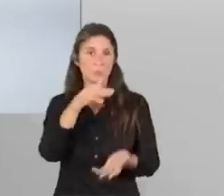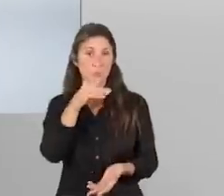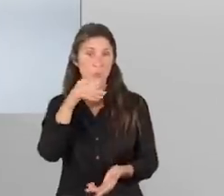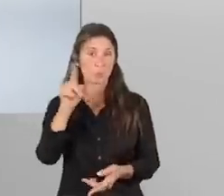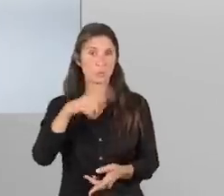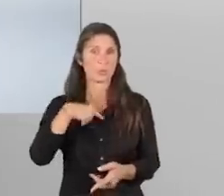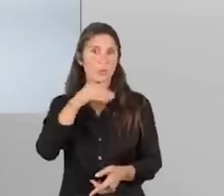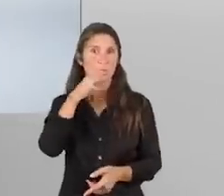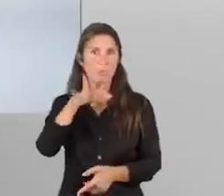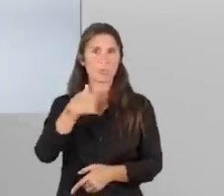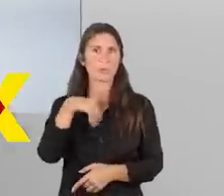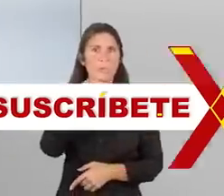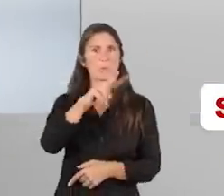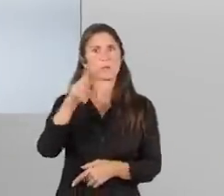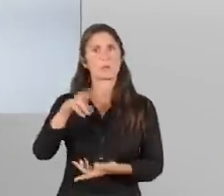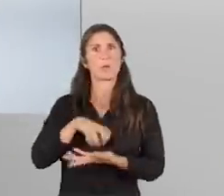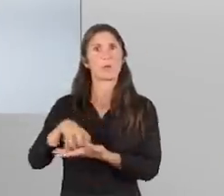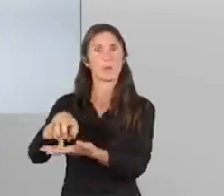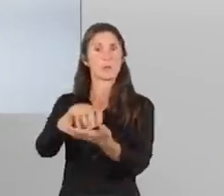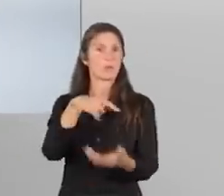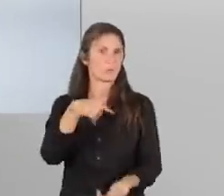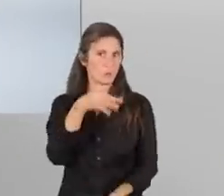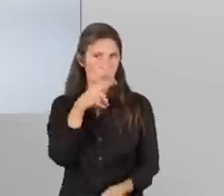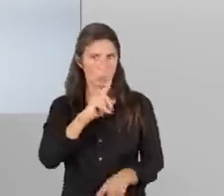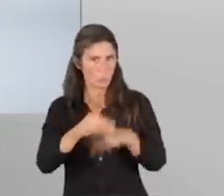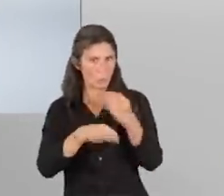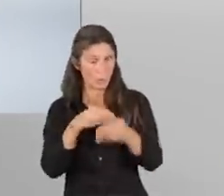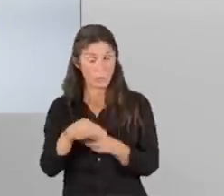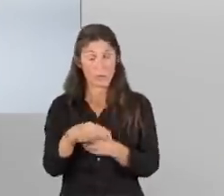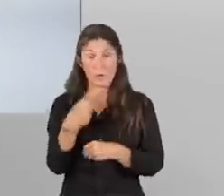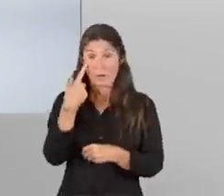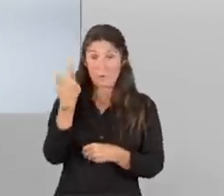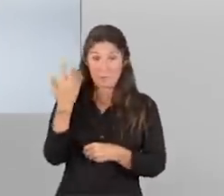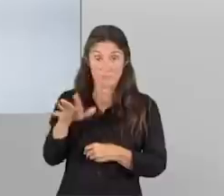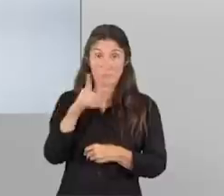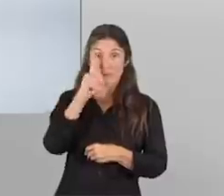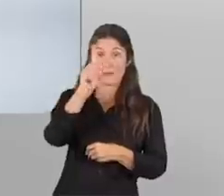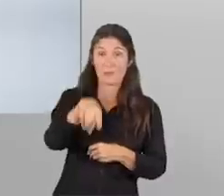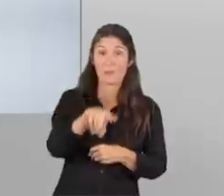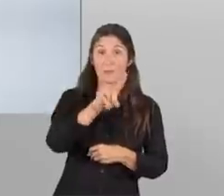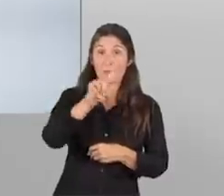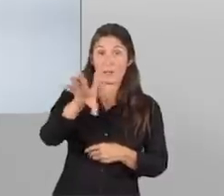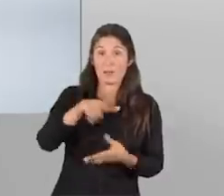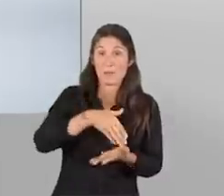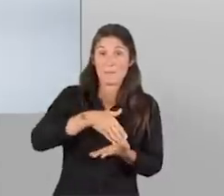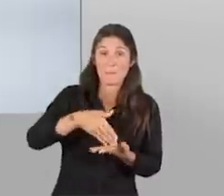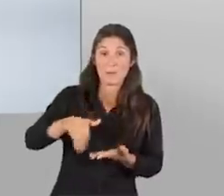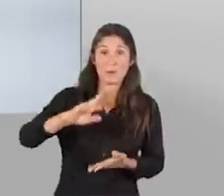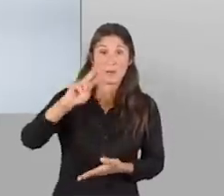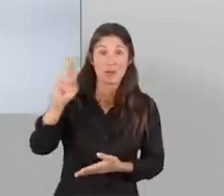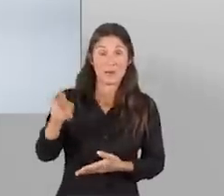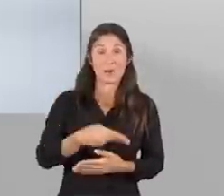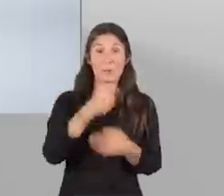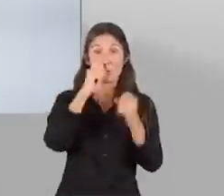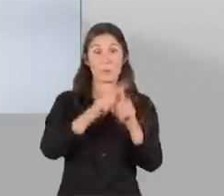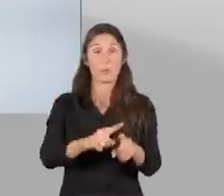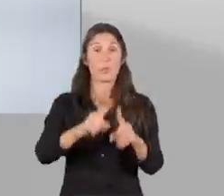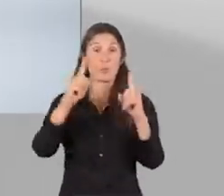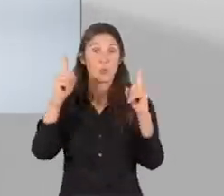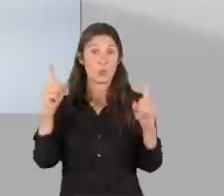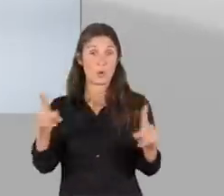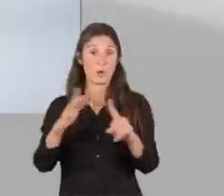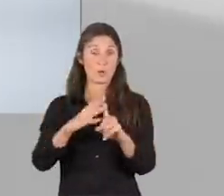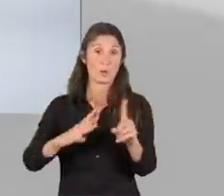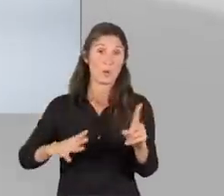centros de salud y no se han hecho y miren solo con los 115 millones de euros al año que gasta el comer el